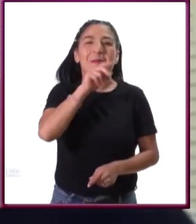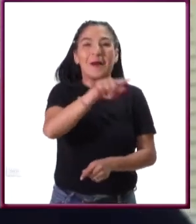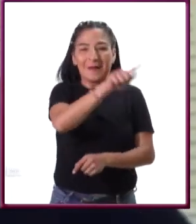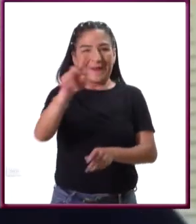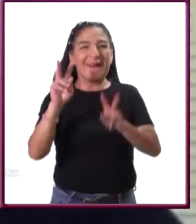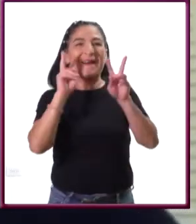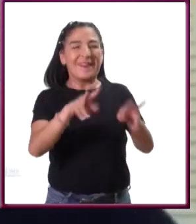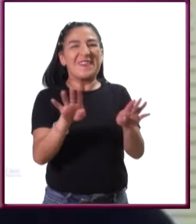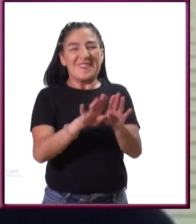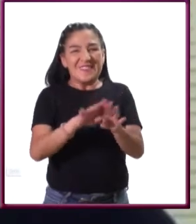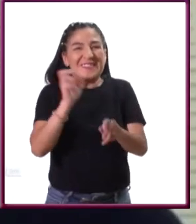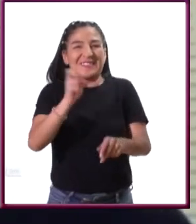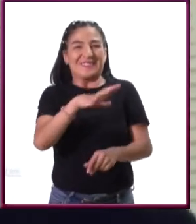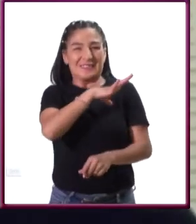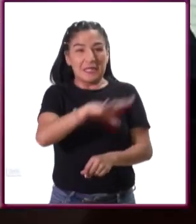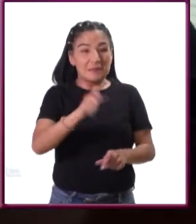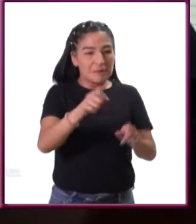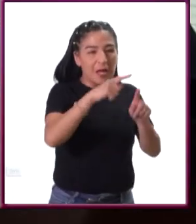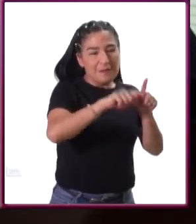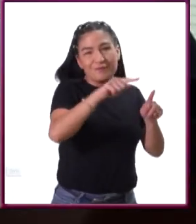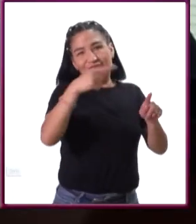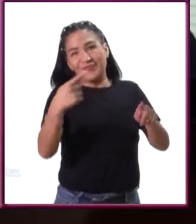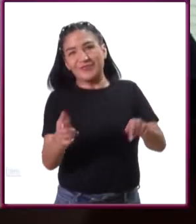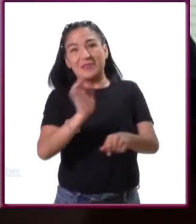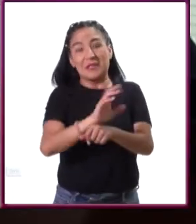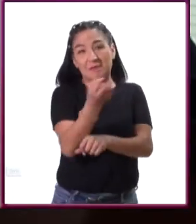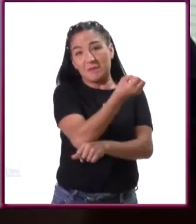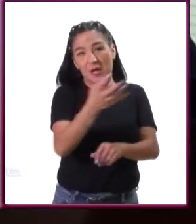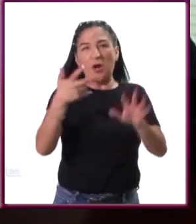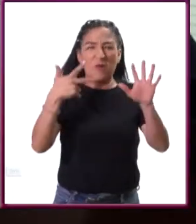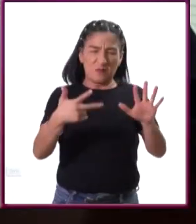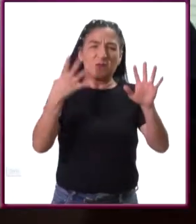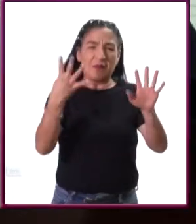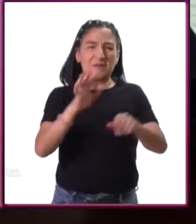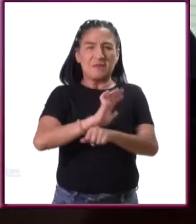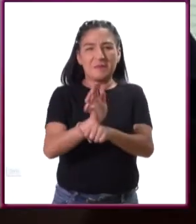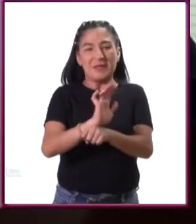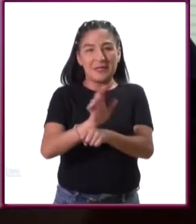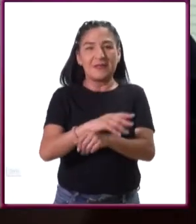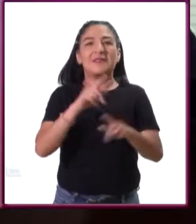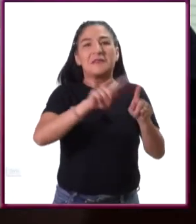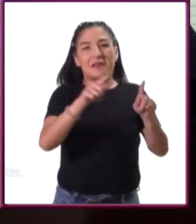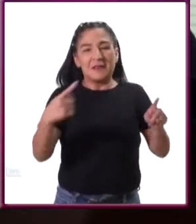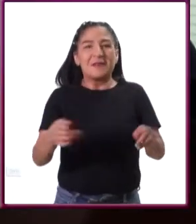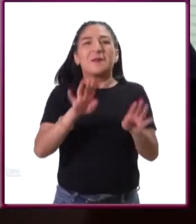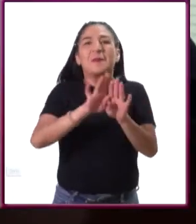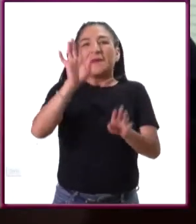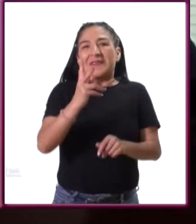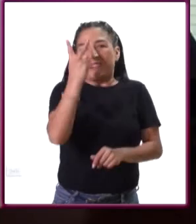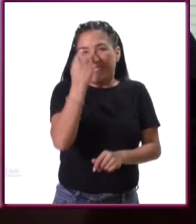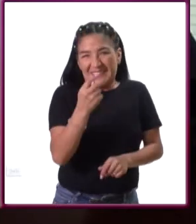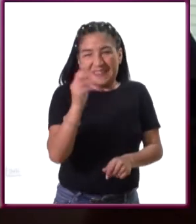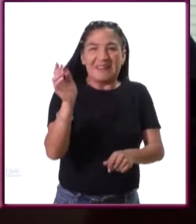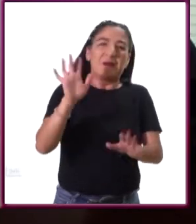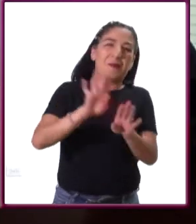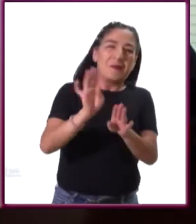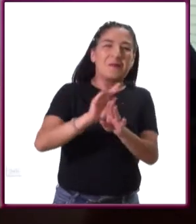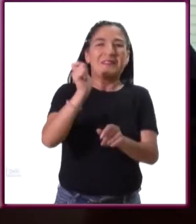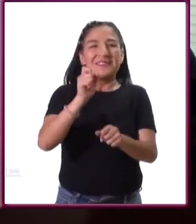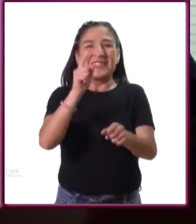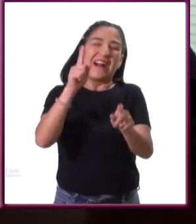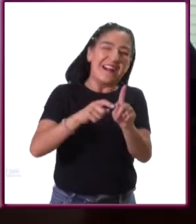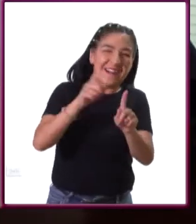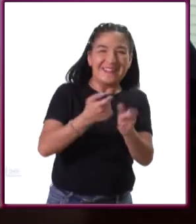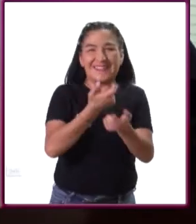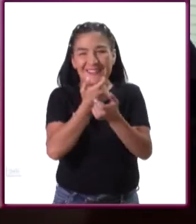toda una saga de películas, son aproximadamente entre 8 y 9 películas, una serie de televisión, de caricaturas, y a mí me encanta porque no nada más